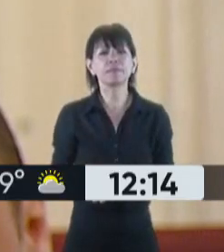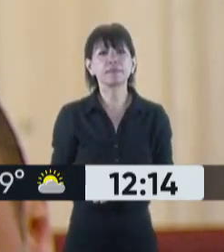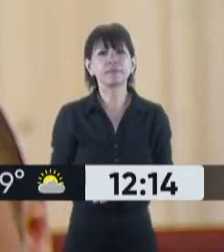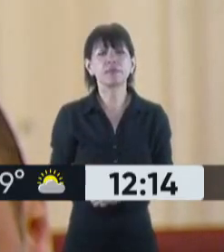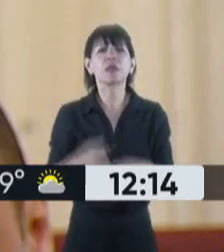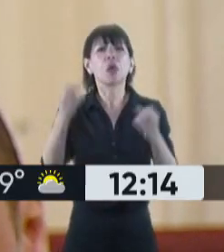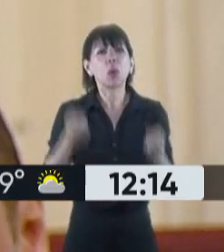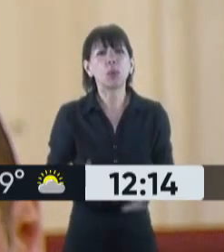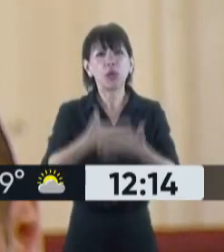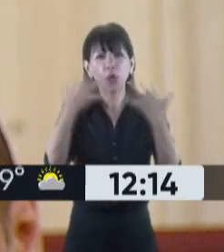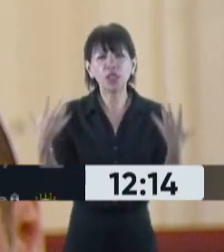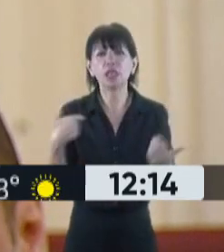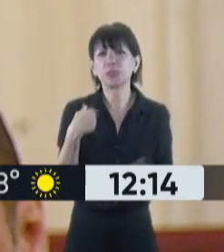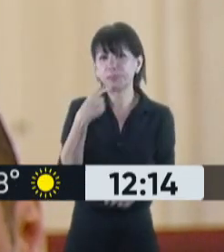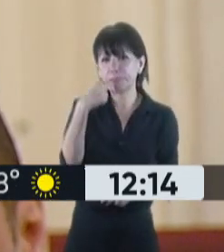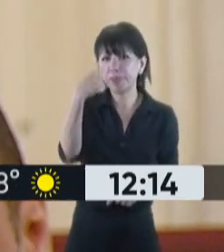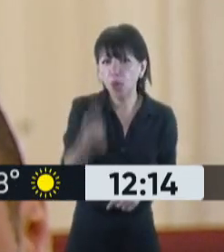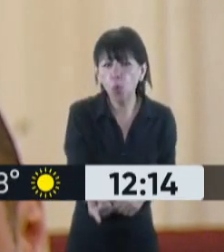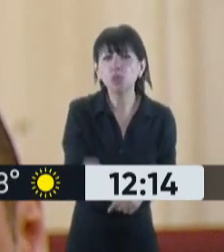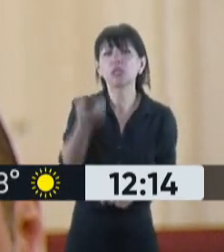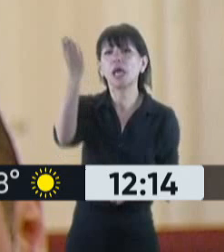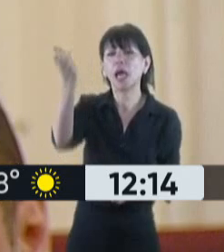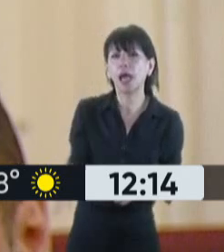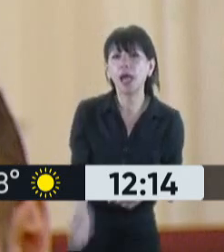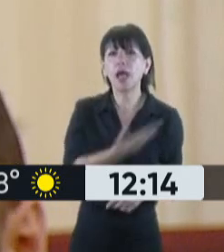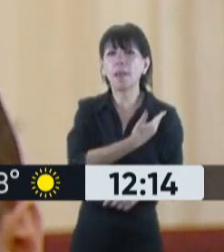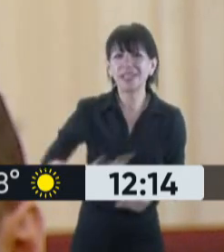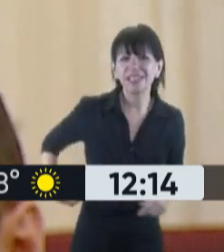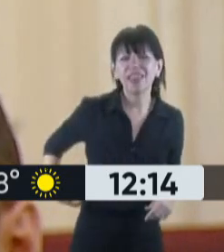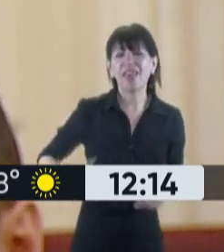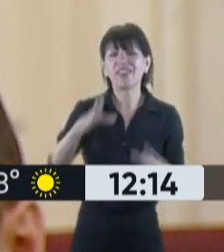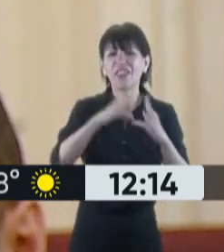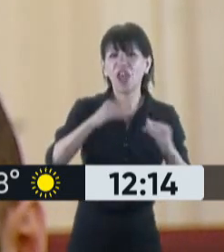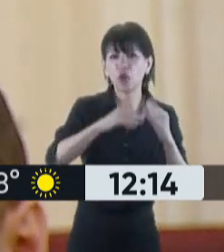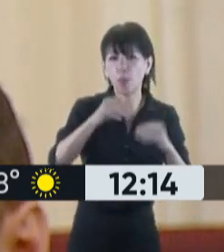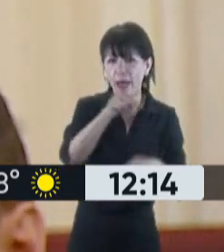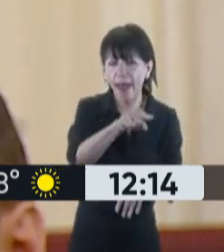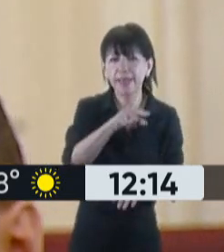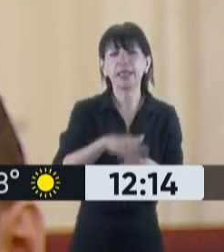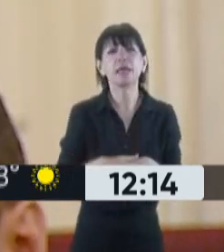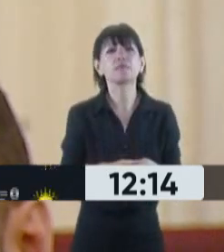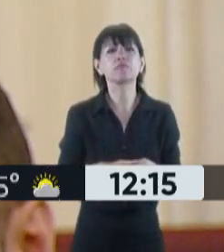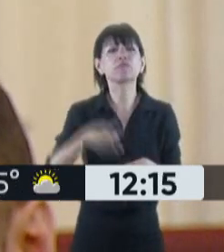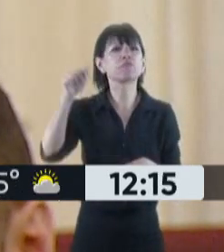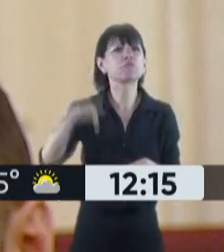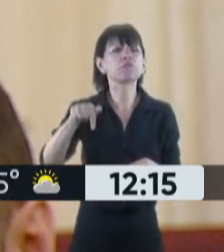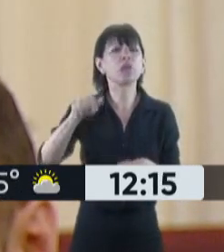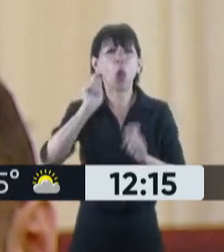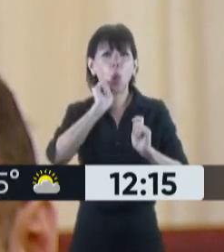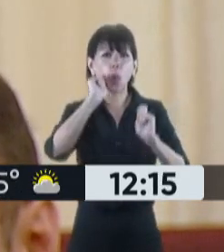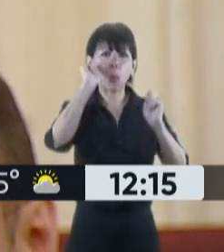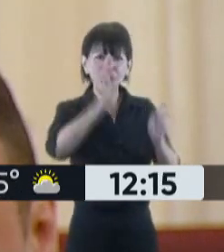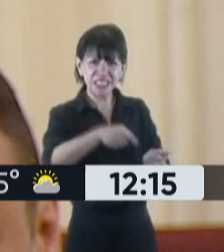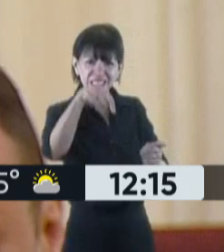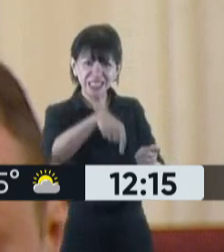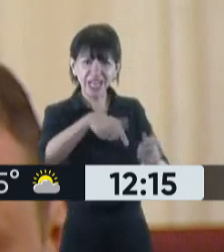Buenos días. Tengo una pregunta para el señor presidente Yohannis. ¿Están al final de la gira